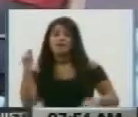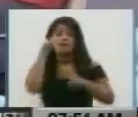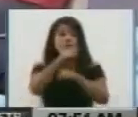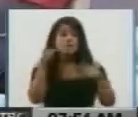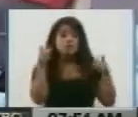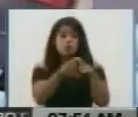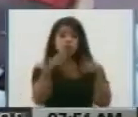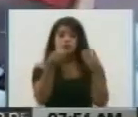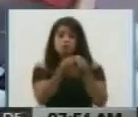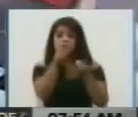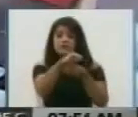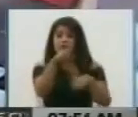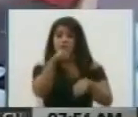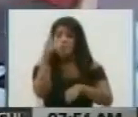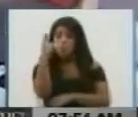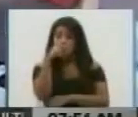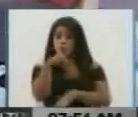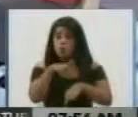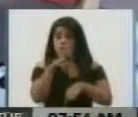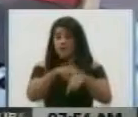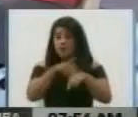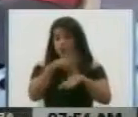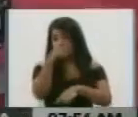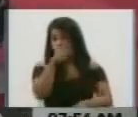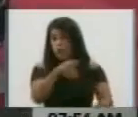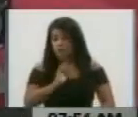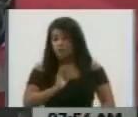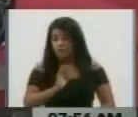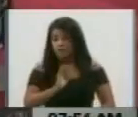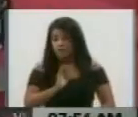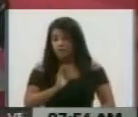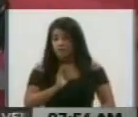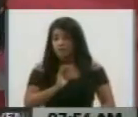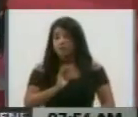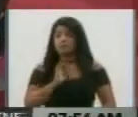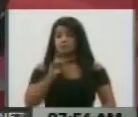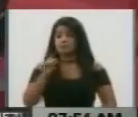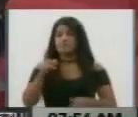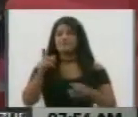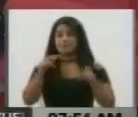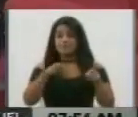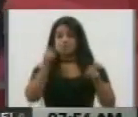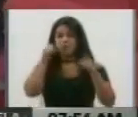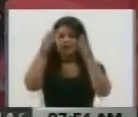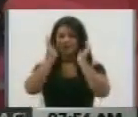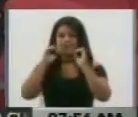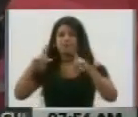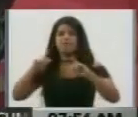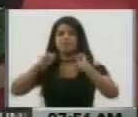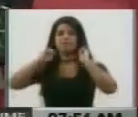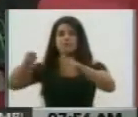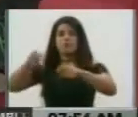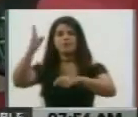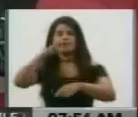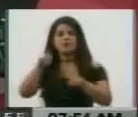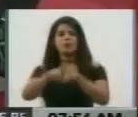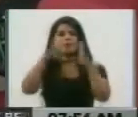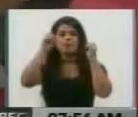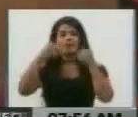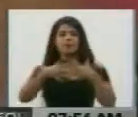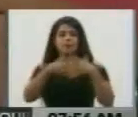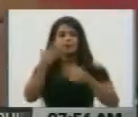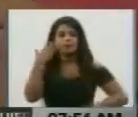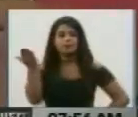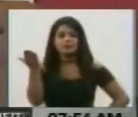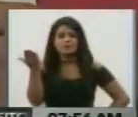del derrocamiento de Lugo. Bueno, la misma señora Liliana Allalde fue designada embajadora, adivina dónde. Brasil. En Brasil.